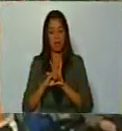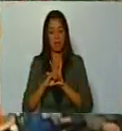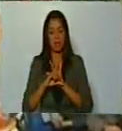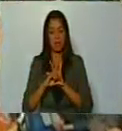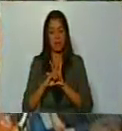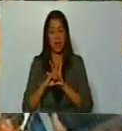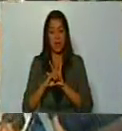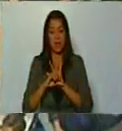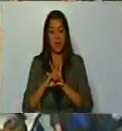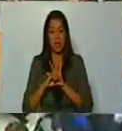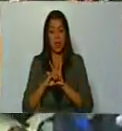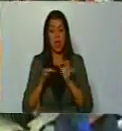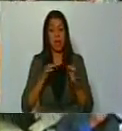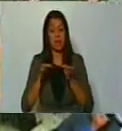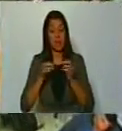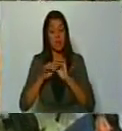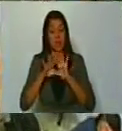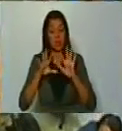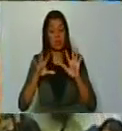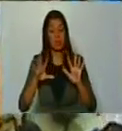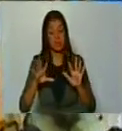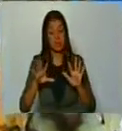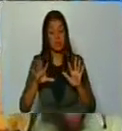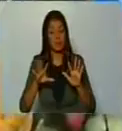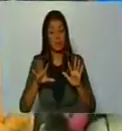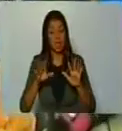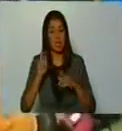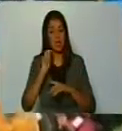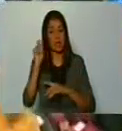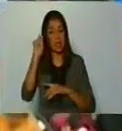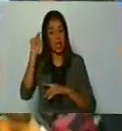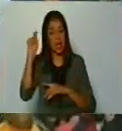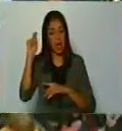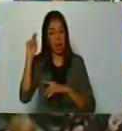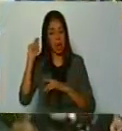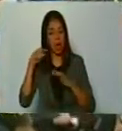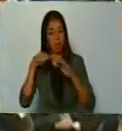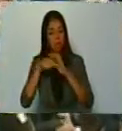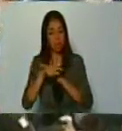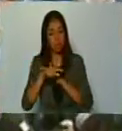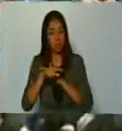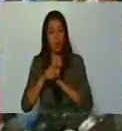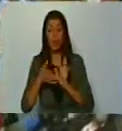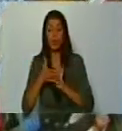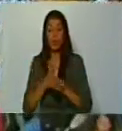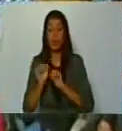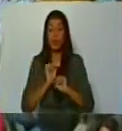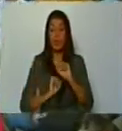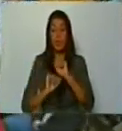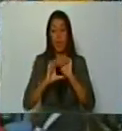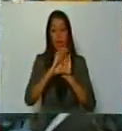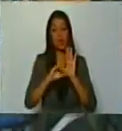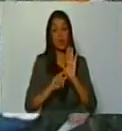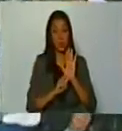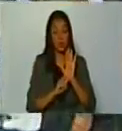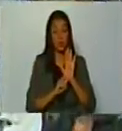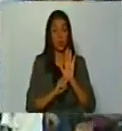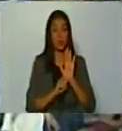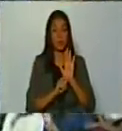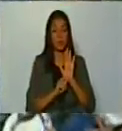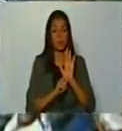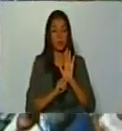Y lo voy a tratar desde el punto de vista de la teoría constitucional y de la defensa de la Constitución que un